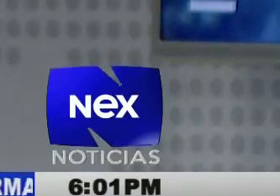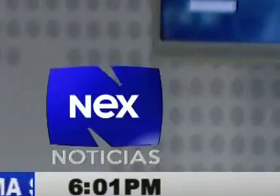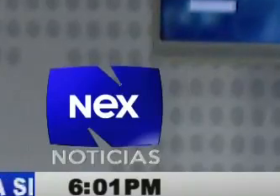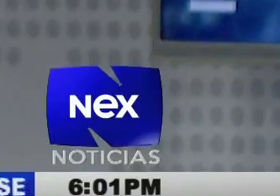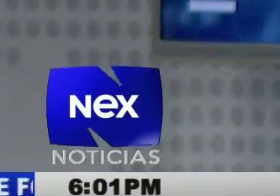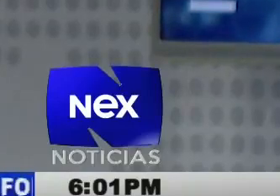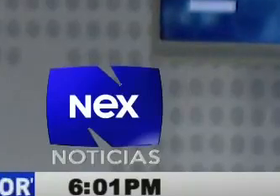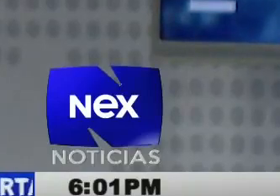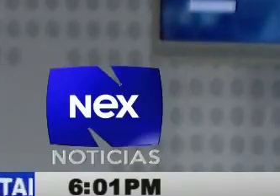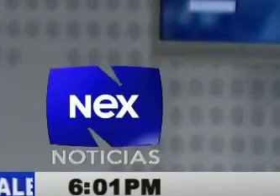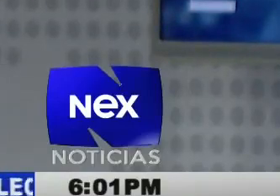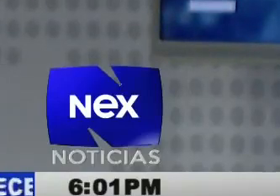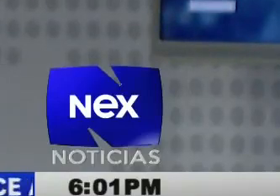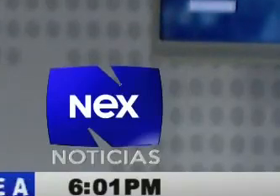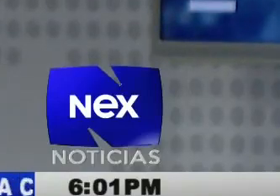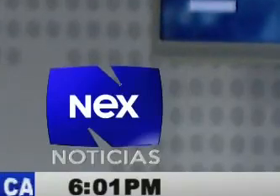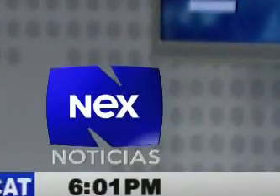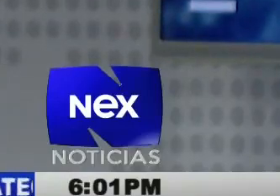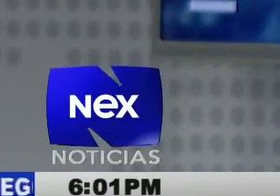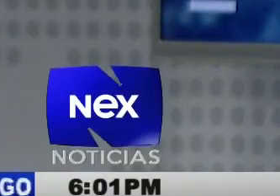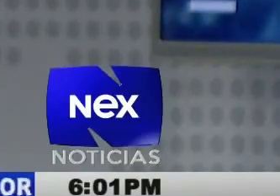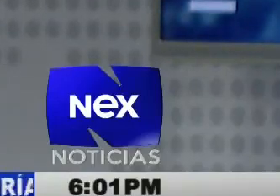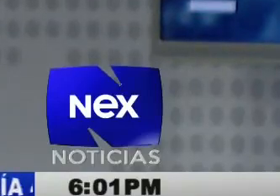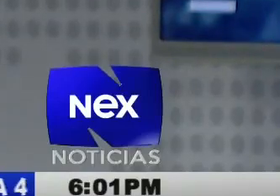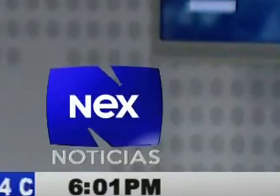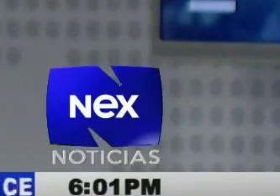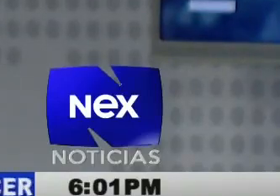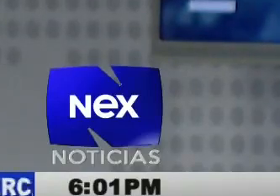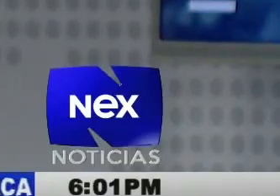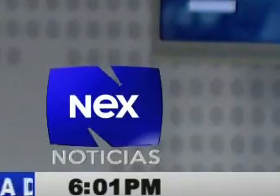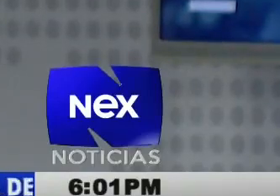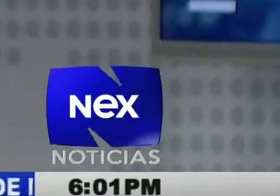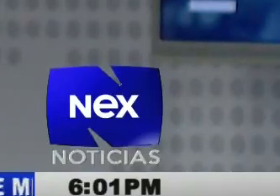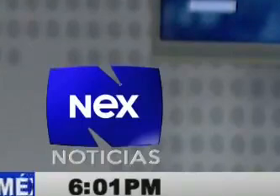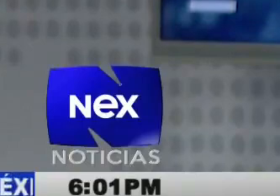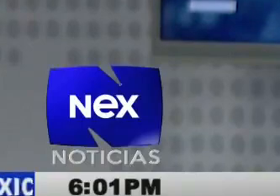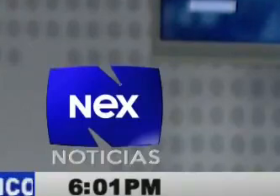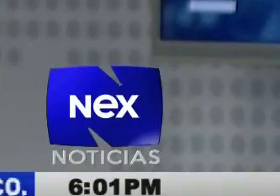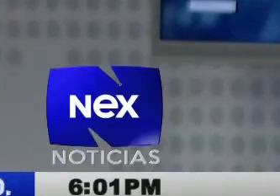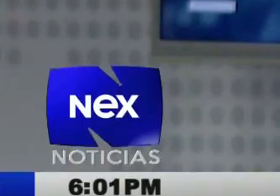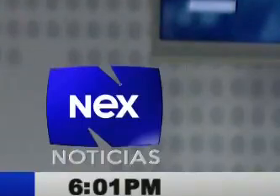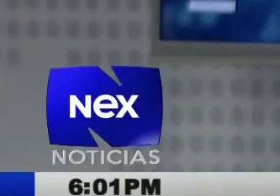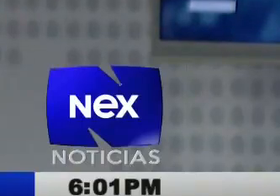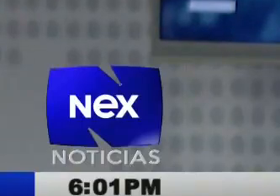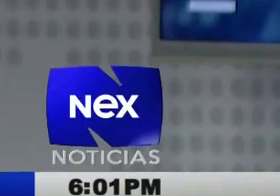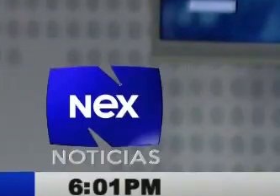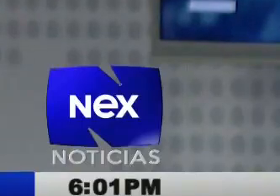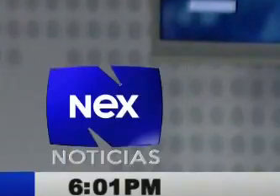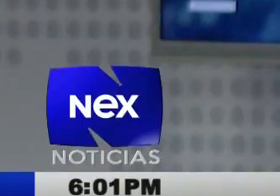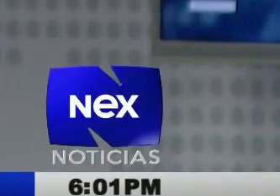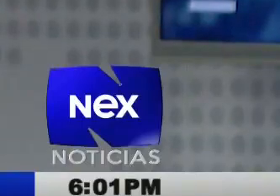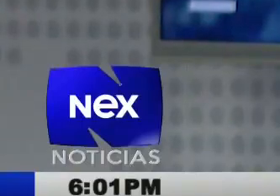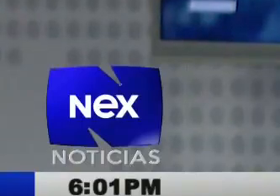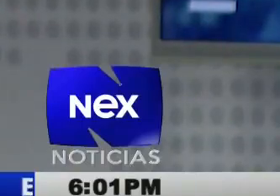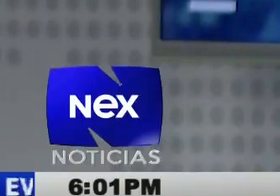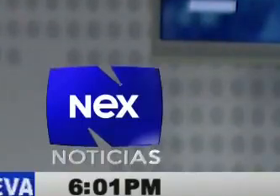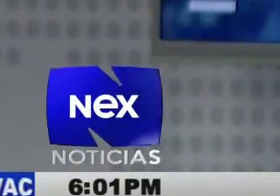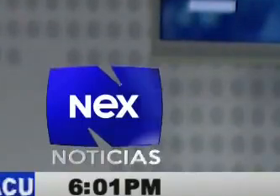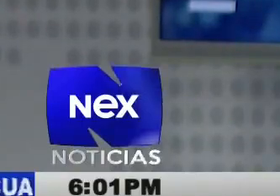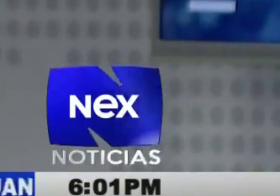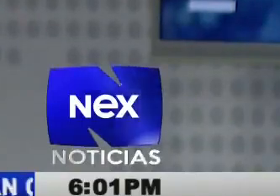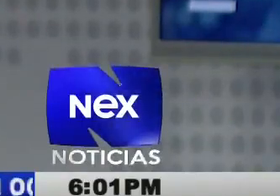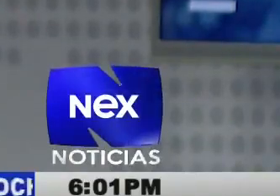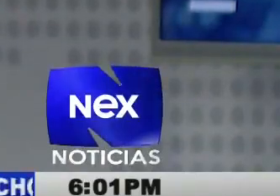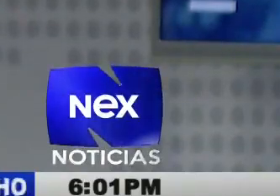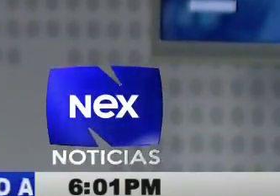el sistema de metrobuses hay actualmente 600 unidades dañadas. Cada bus costó $120,000, lo